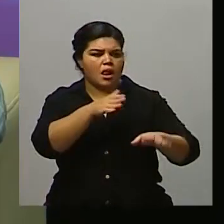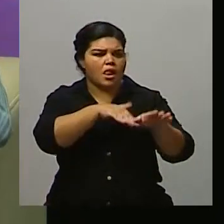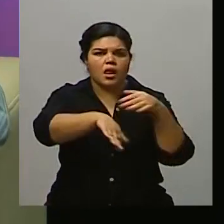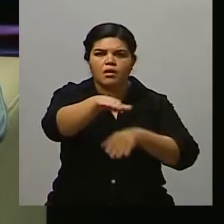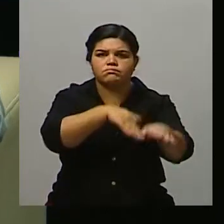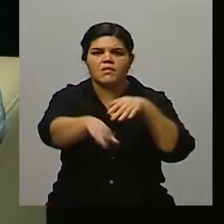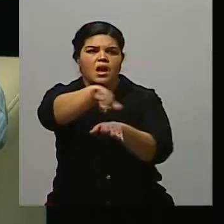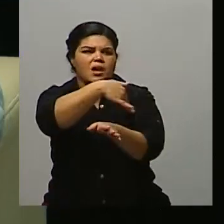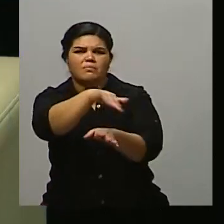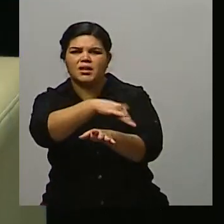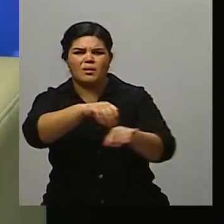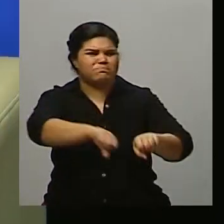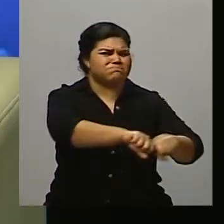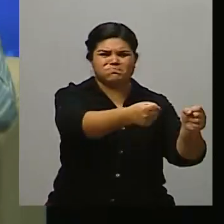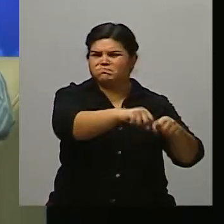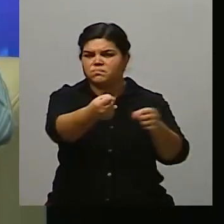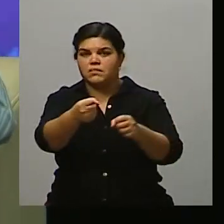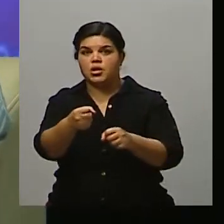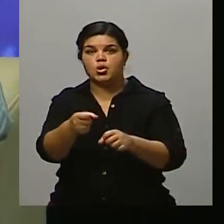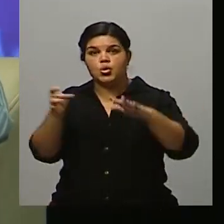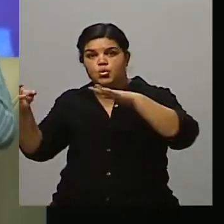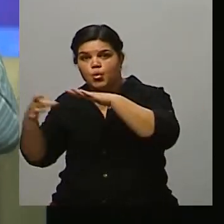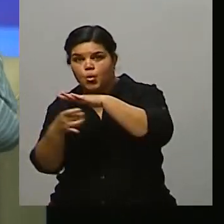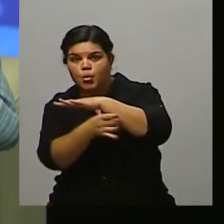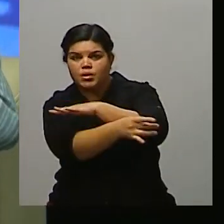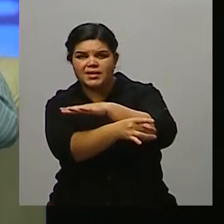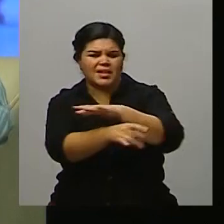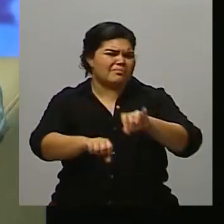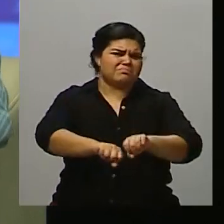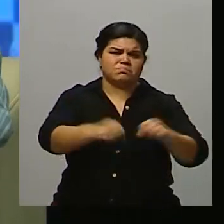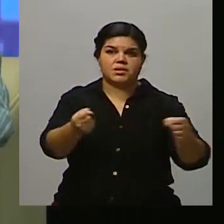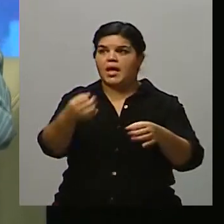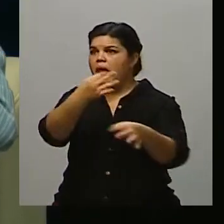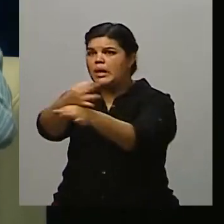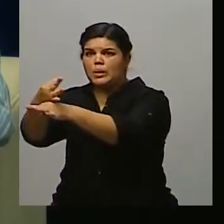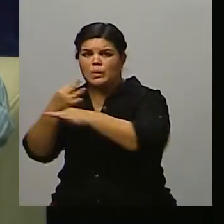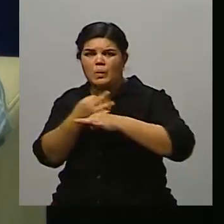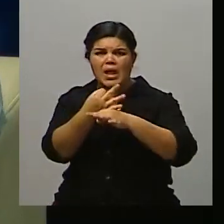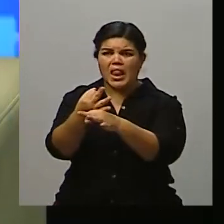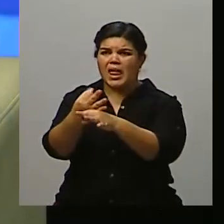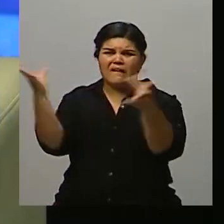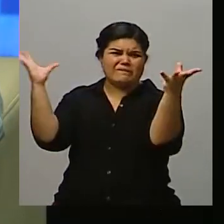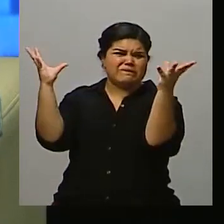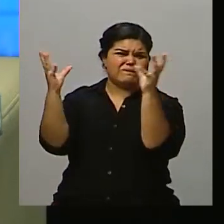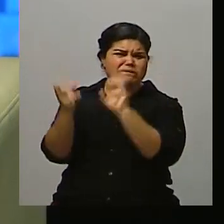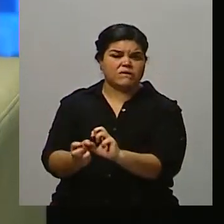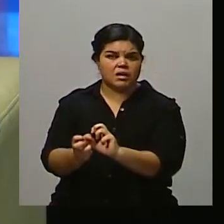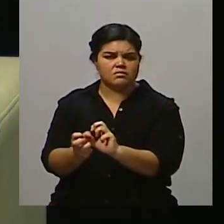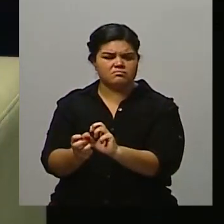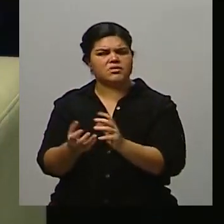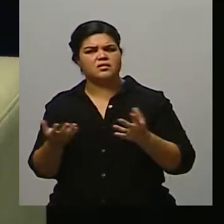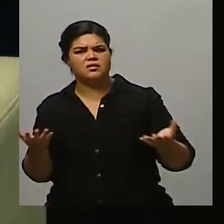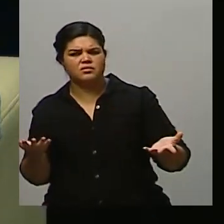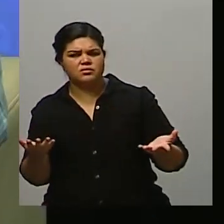están a la miseria, que las escuelas cuando van a empezar las clases se están viniendo abajo. Pero por lo que hemos conversado con vos otras